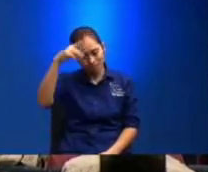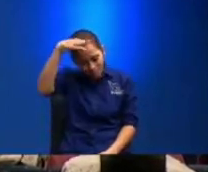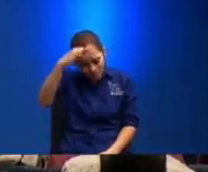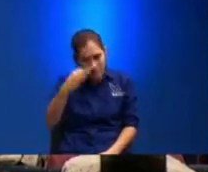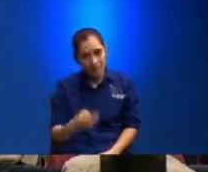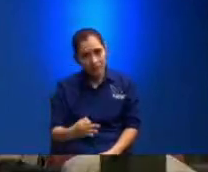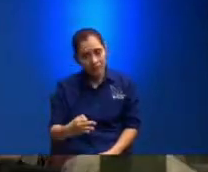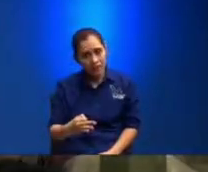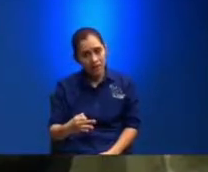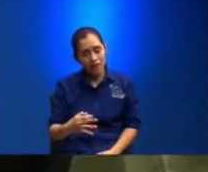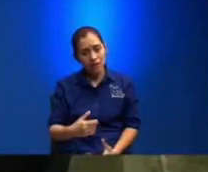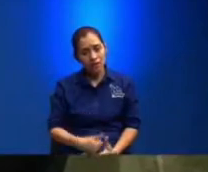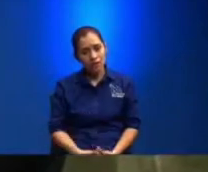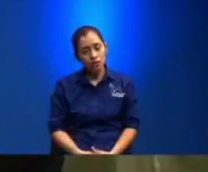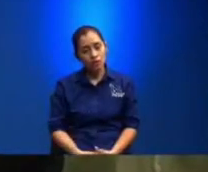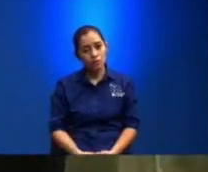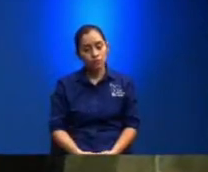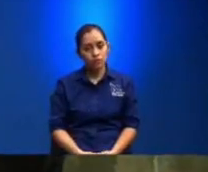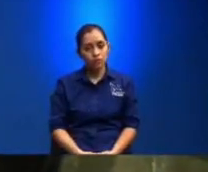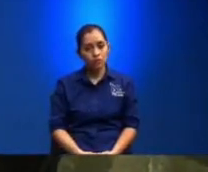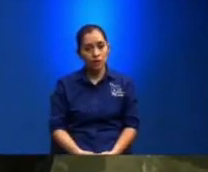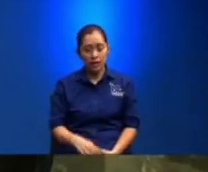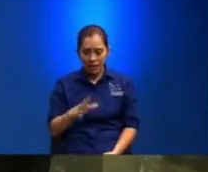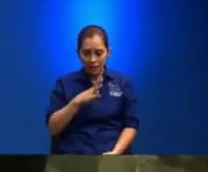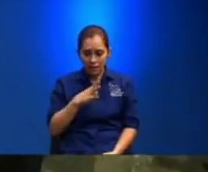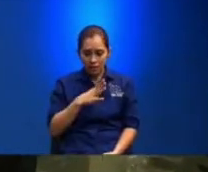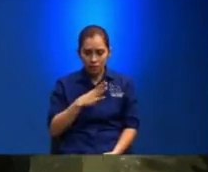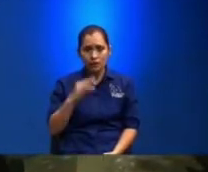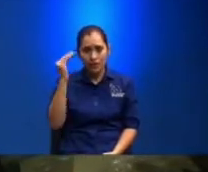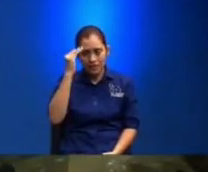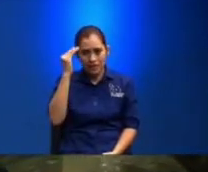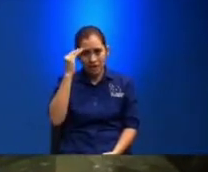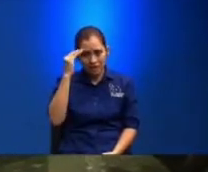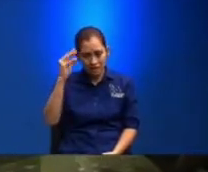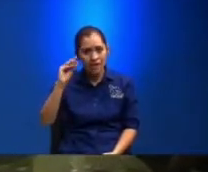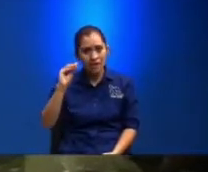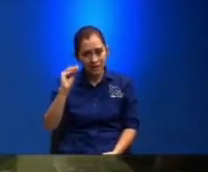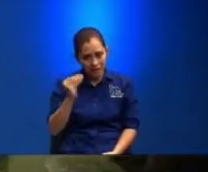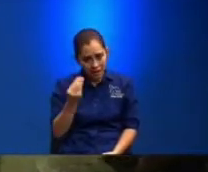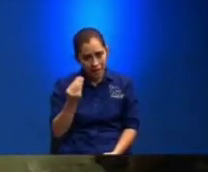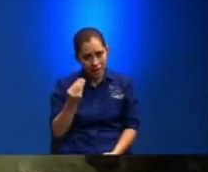definitivamente tenemos que ir en pos de lo que teníamos que ir